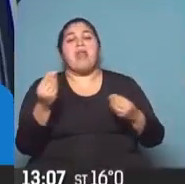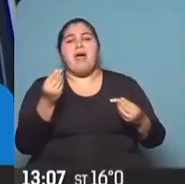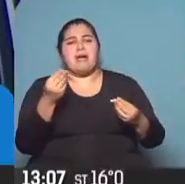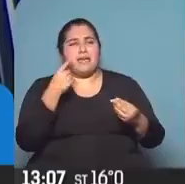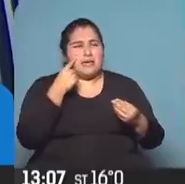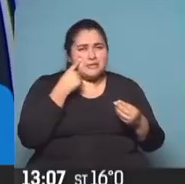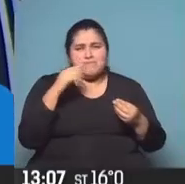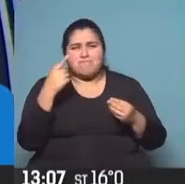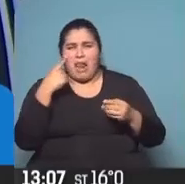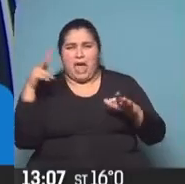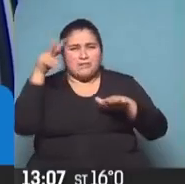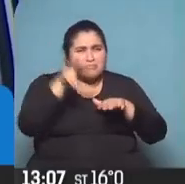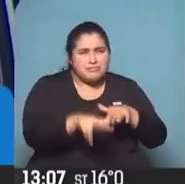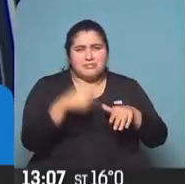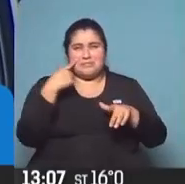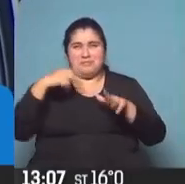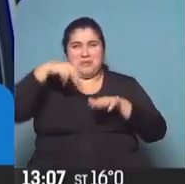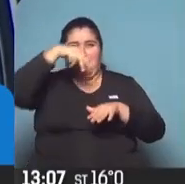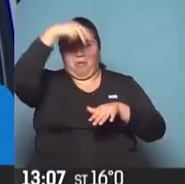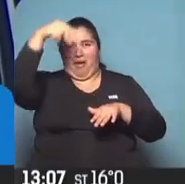cualquier dirección objetivos